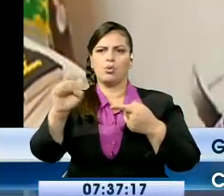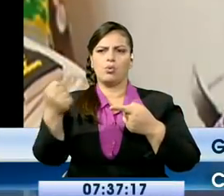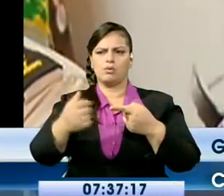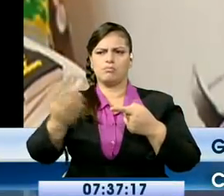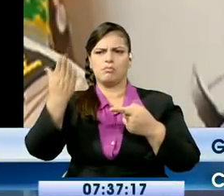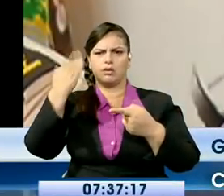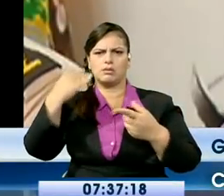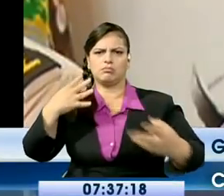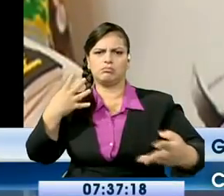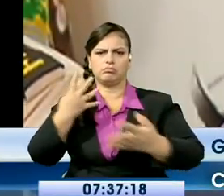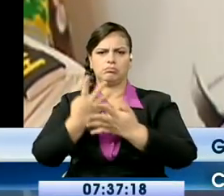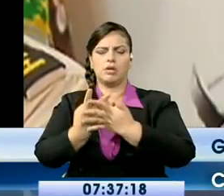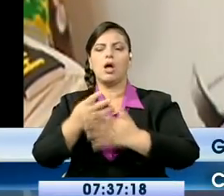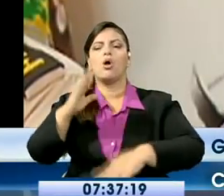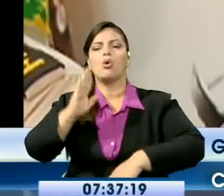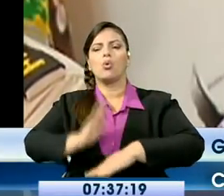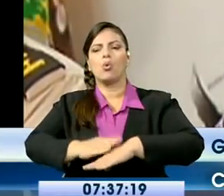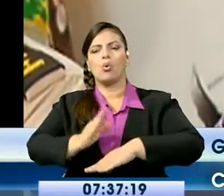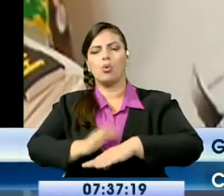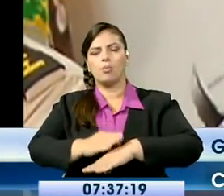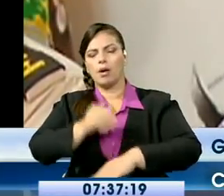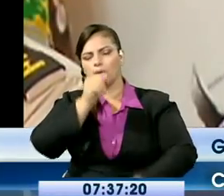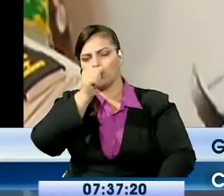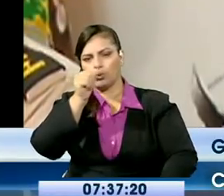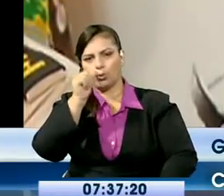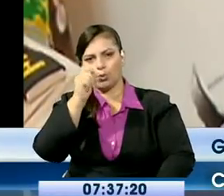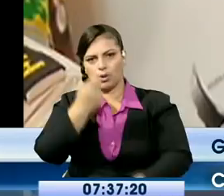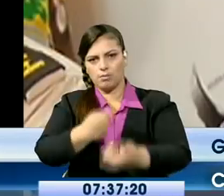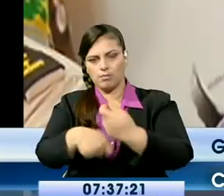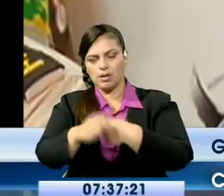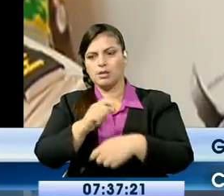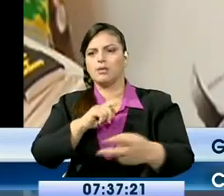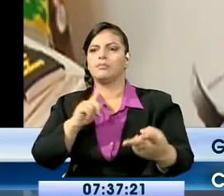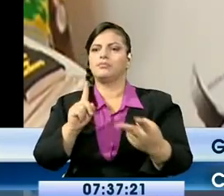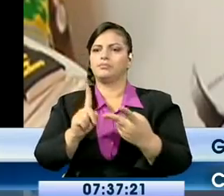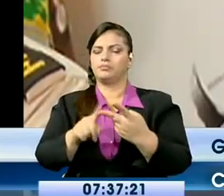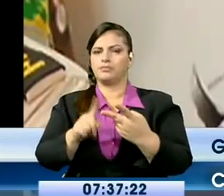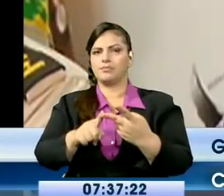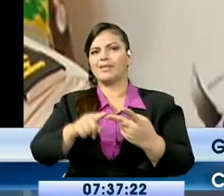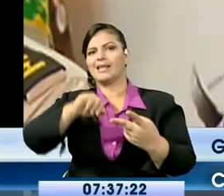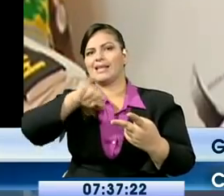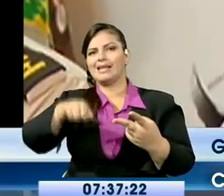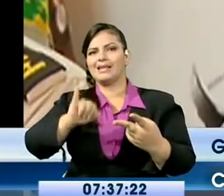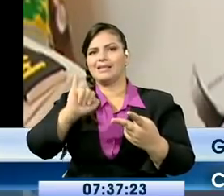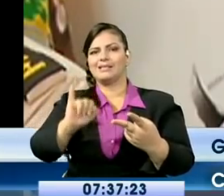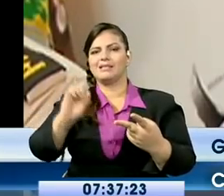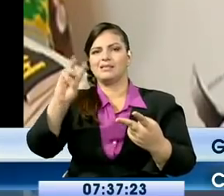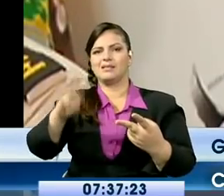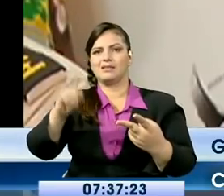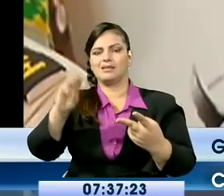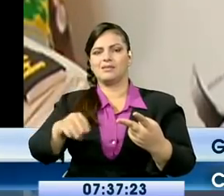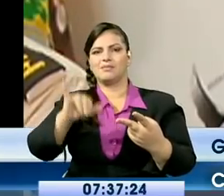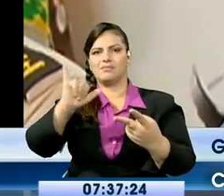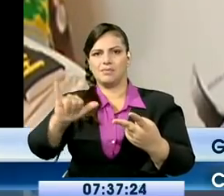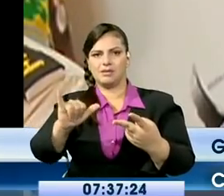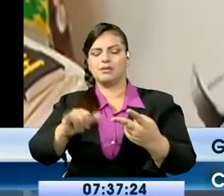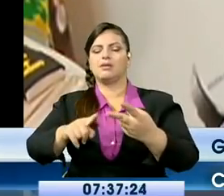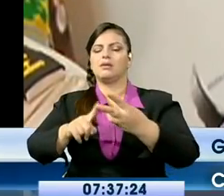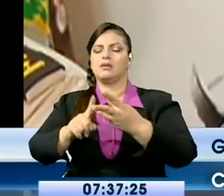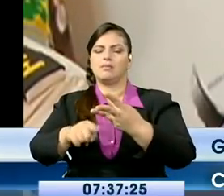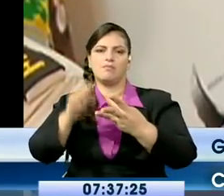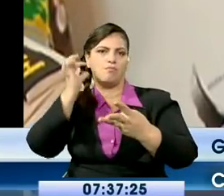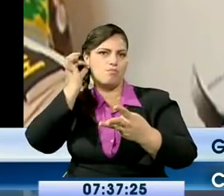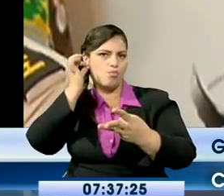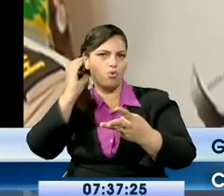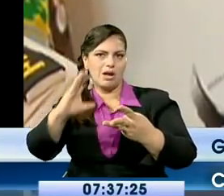por tráfico y expendio de drogas, el ciudadano Jimmy Javier B.P., la ciudadana Carmen